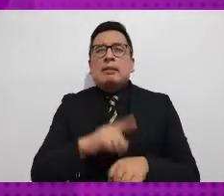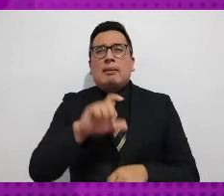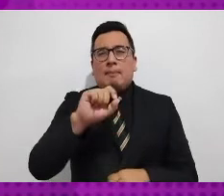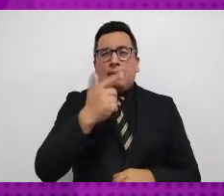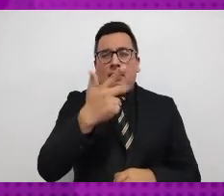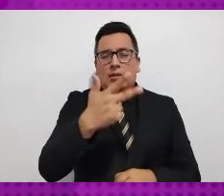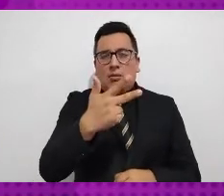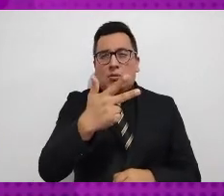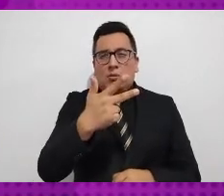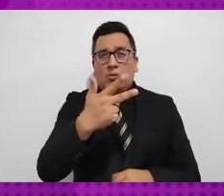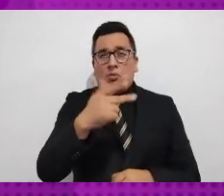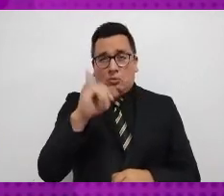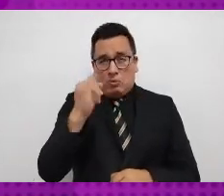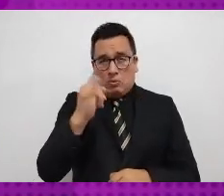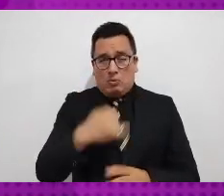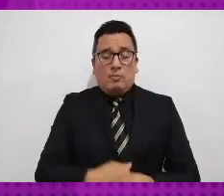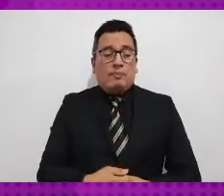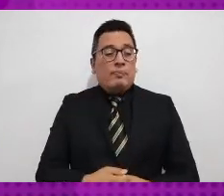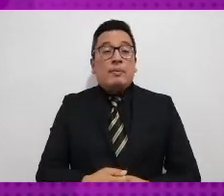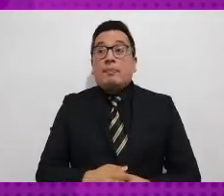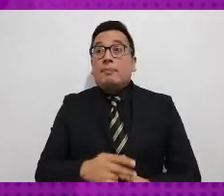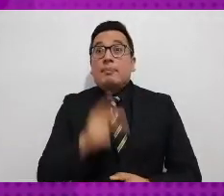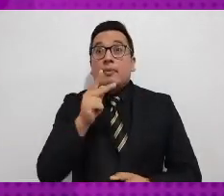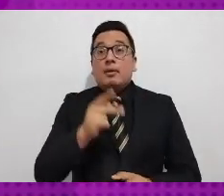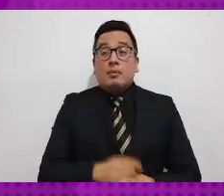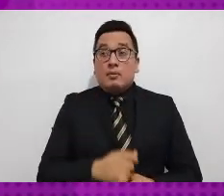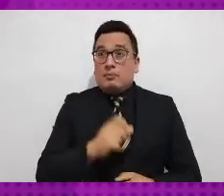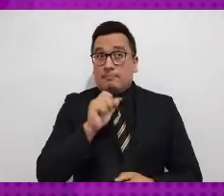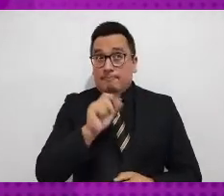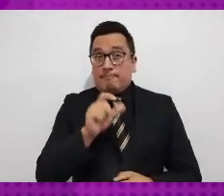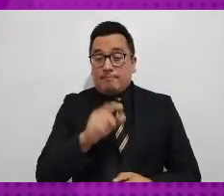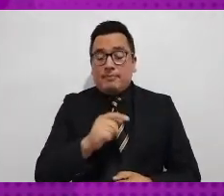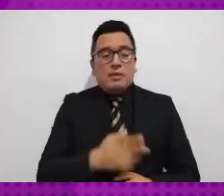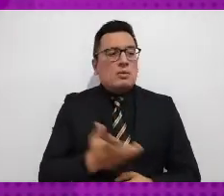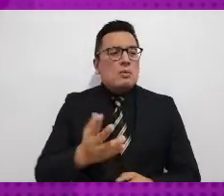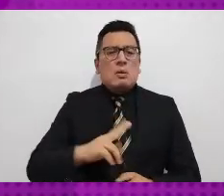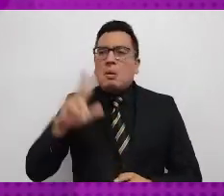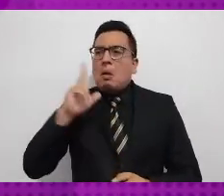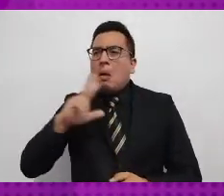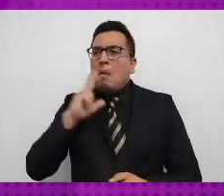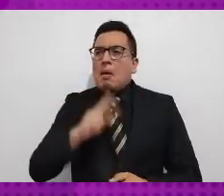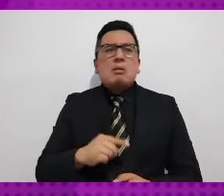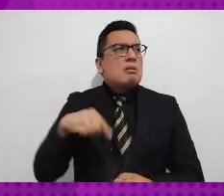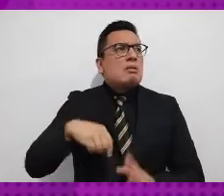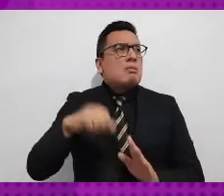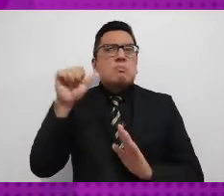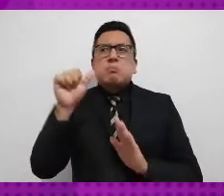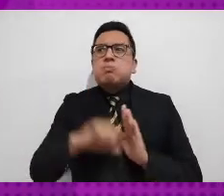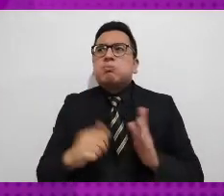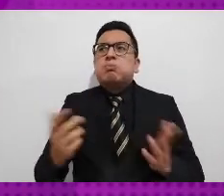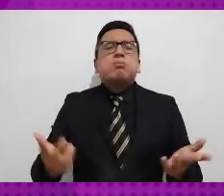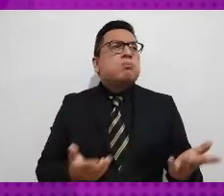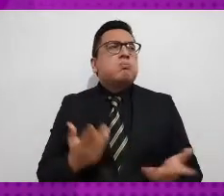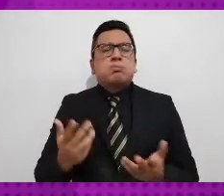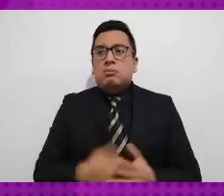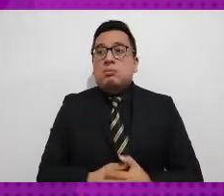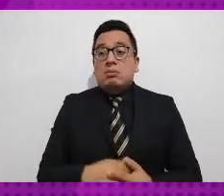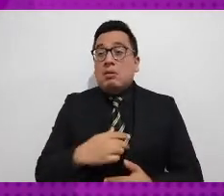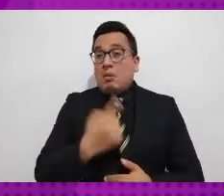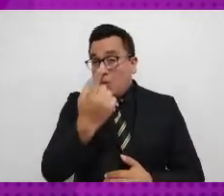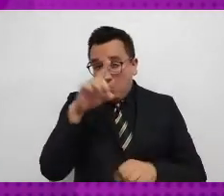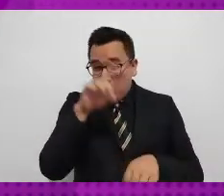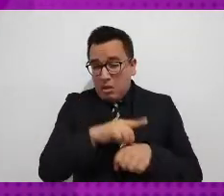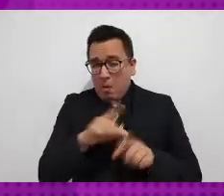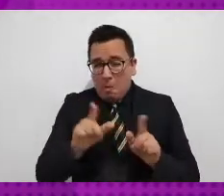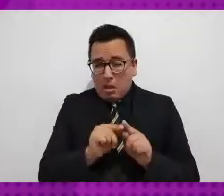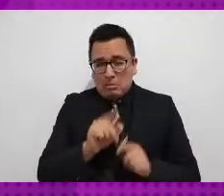de junio, pero además de eso, pues comenzaron a tener el mes. Es decir, ya no solamente es un día, sino es un mes de la